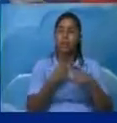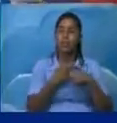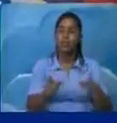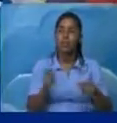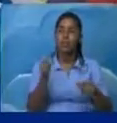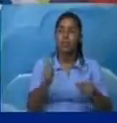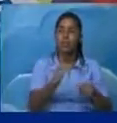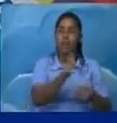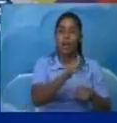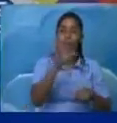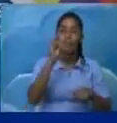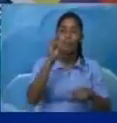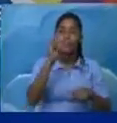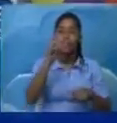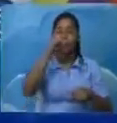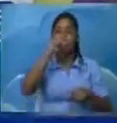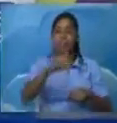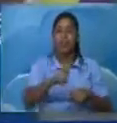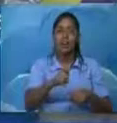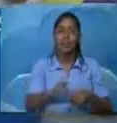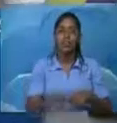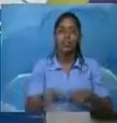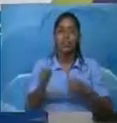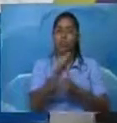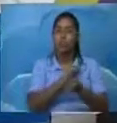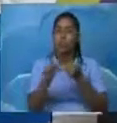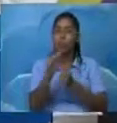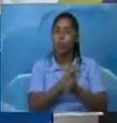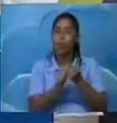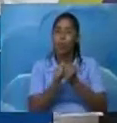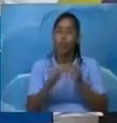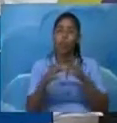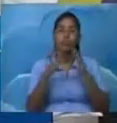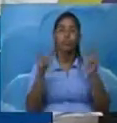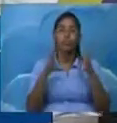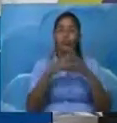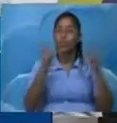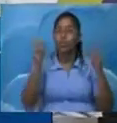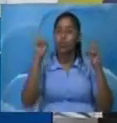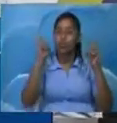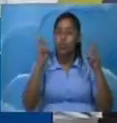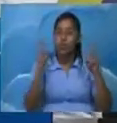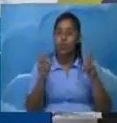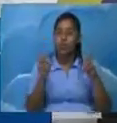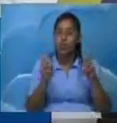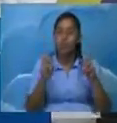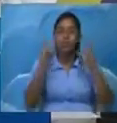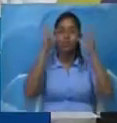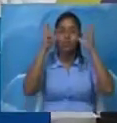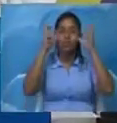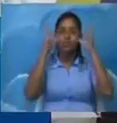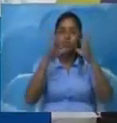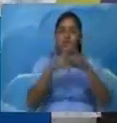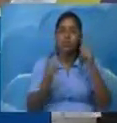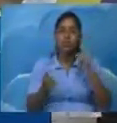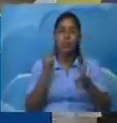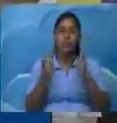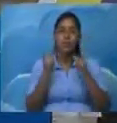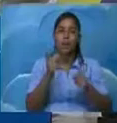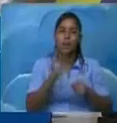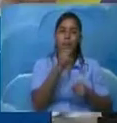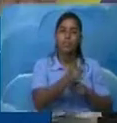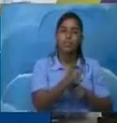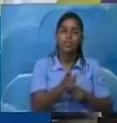Cada 7 años, borrón y cuenta nueva. Oigan eso. Algunas